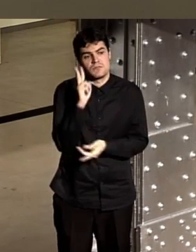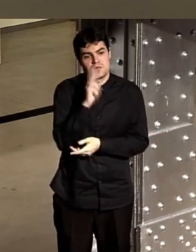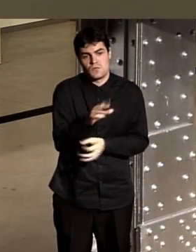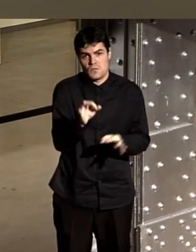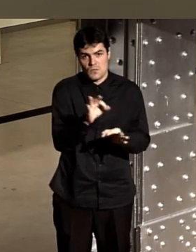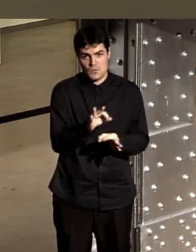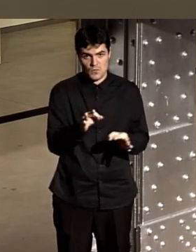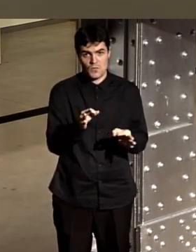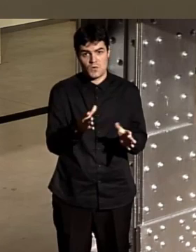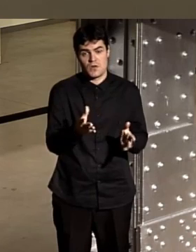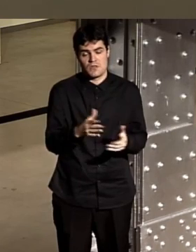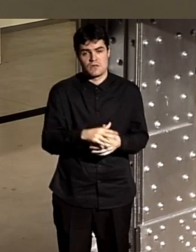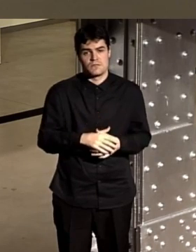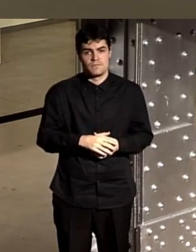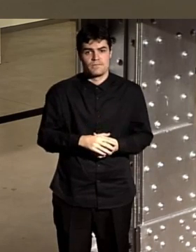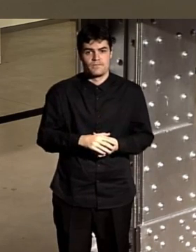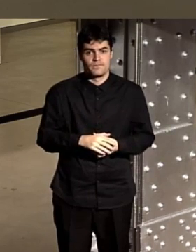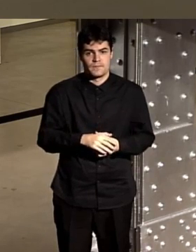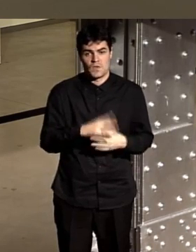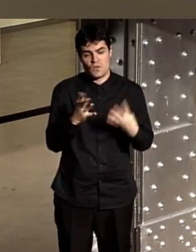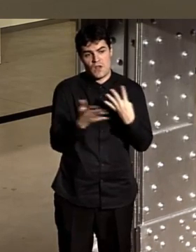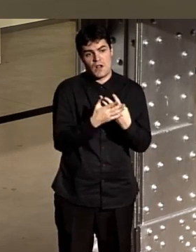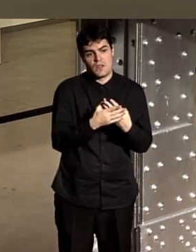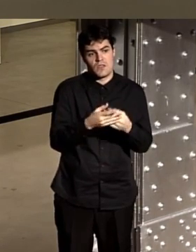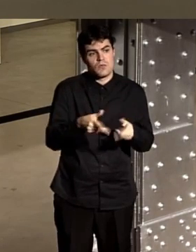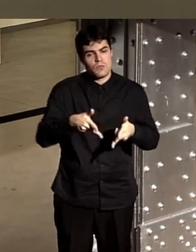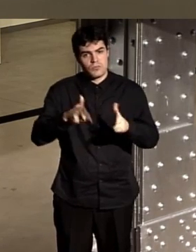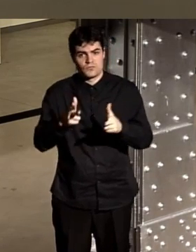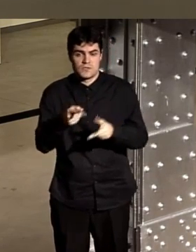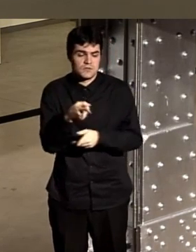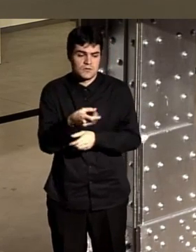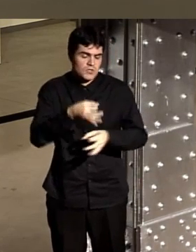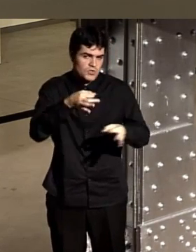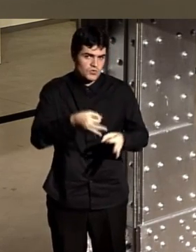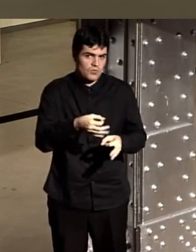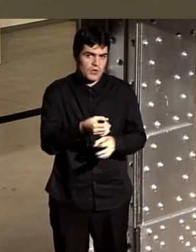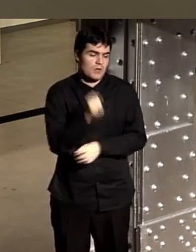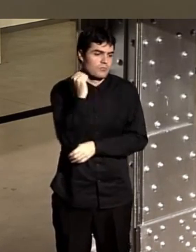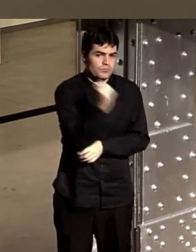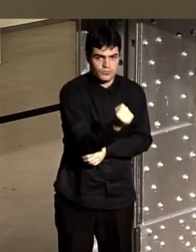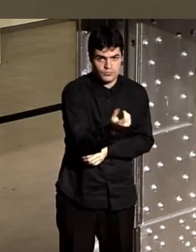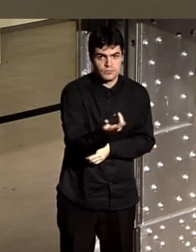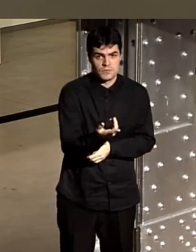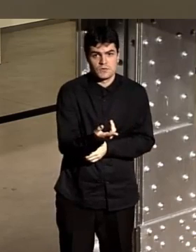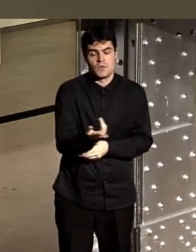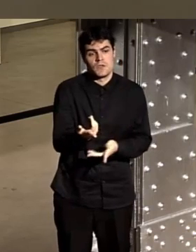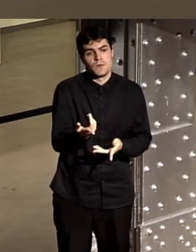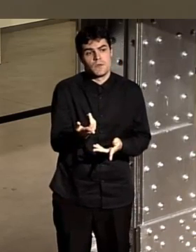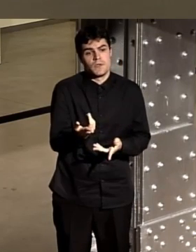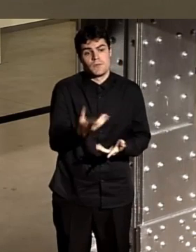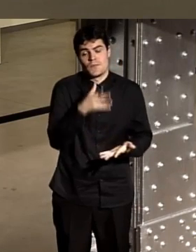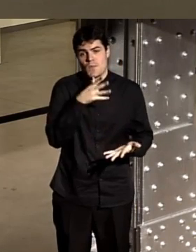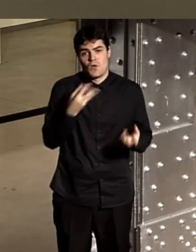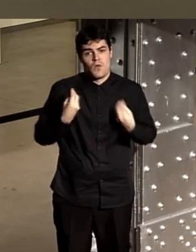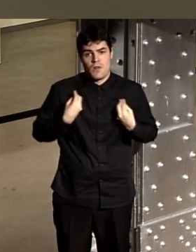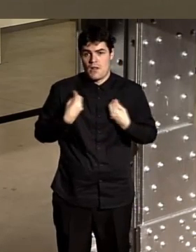salir todos los de los cárceles. Entonces, obviamente, le mataron. Y eso es una cosa que tenemos que vivir con eso toda la vida.